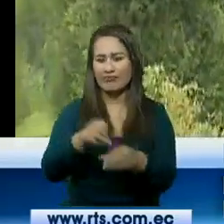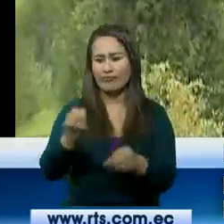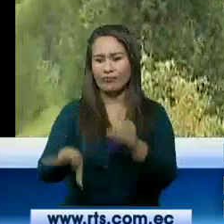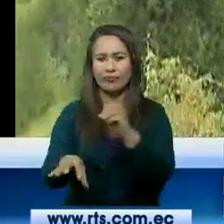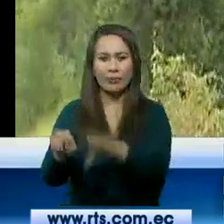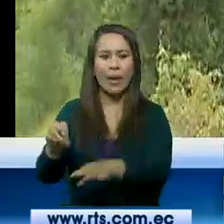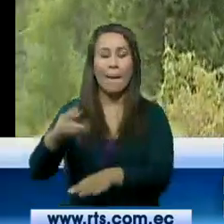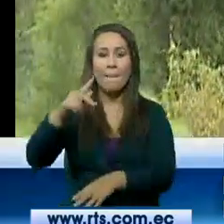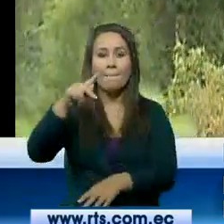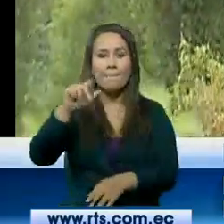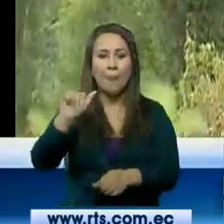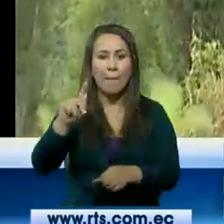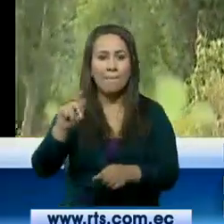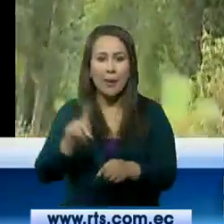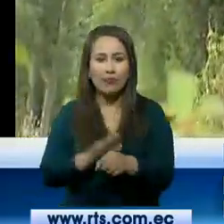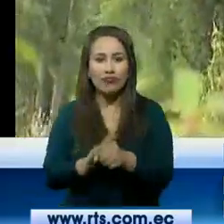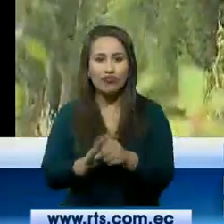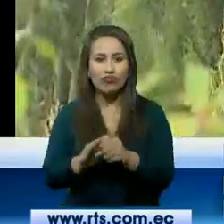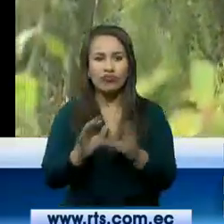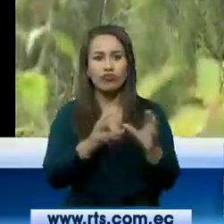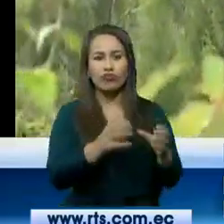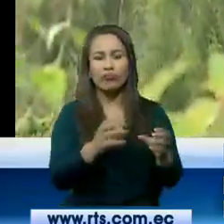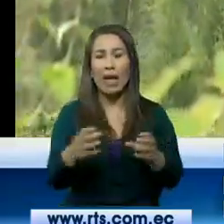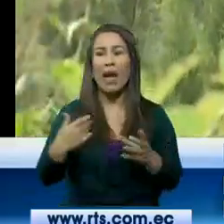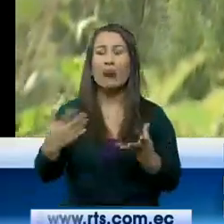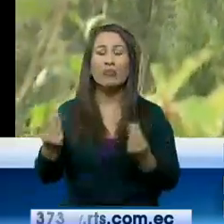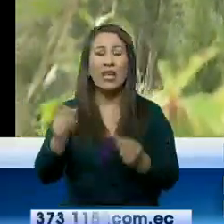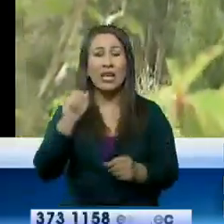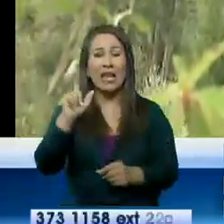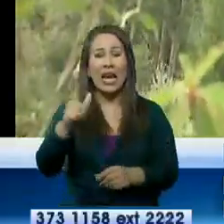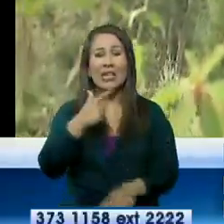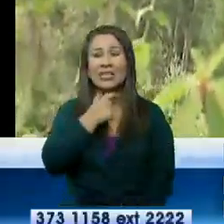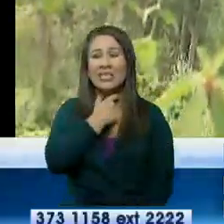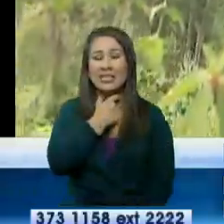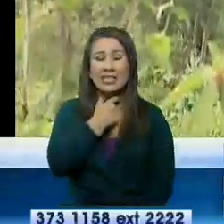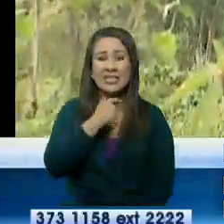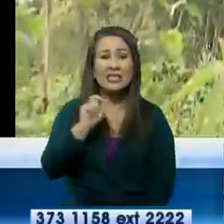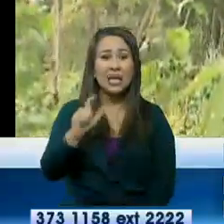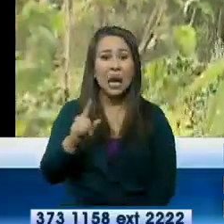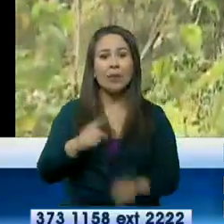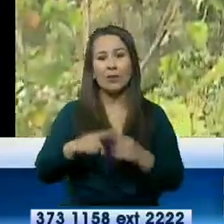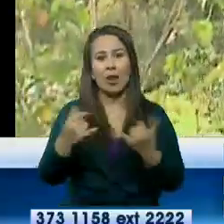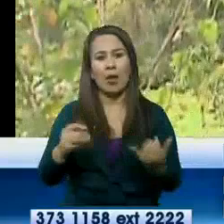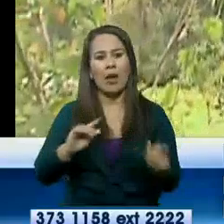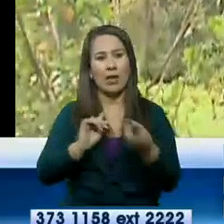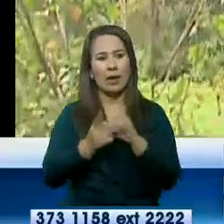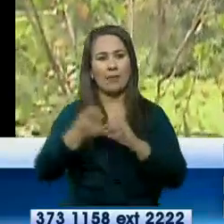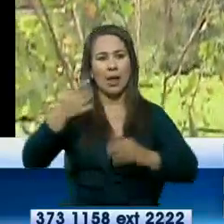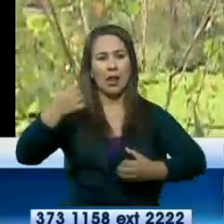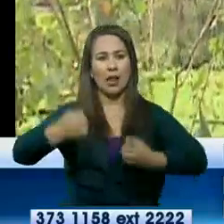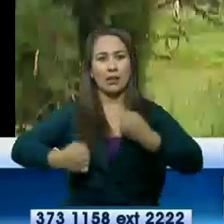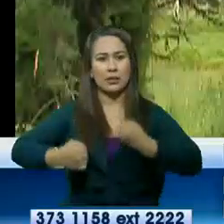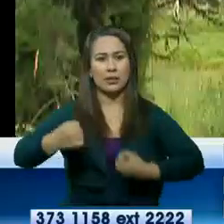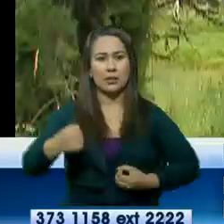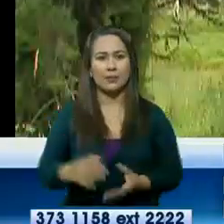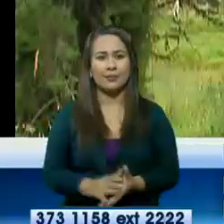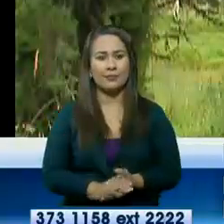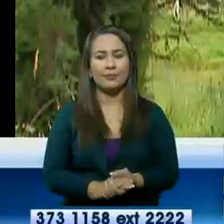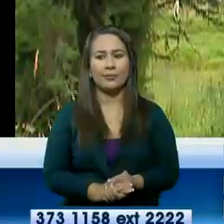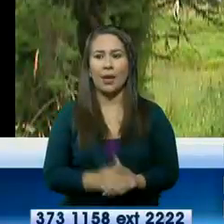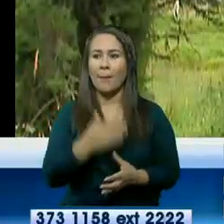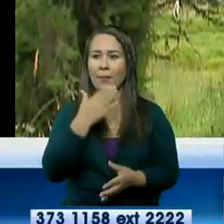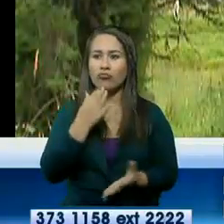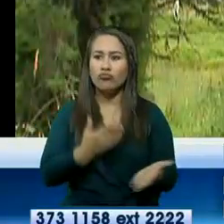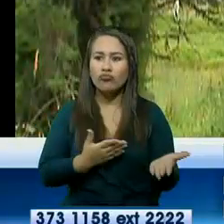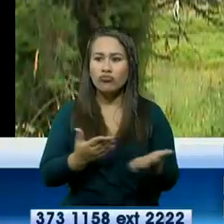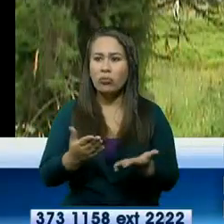maíz, trigo, todo. Nos ha llegado a costar muy caro y no nos salían. Entonces, en cambio, con la leche ya se dedicamos